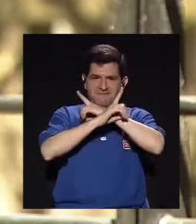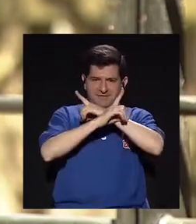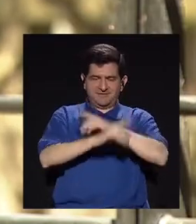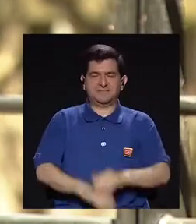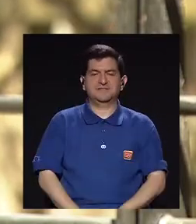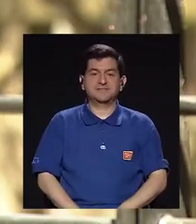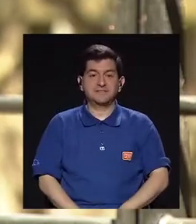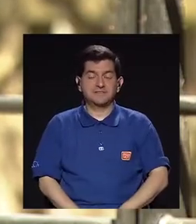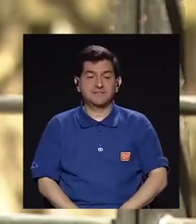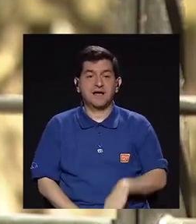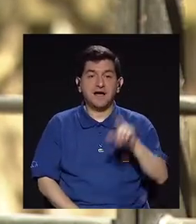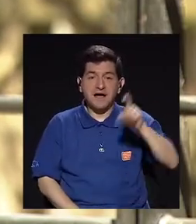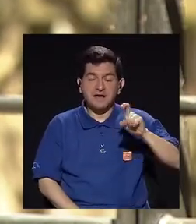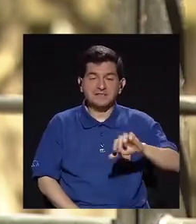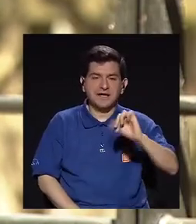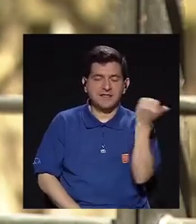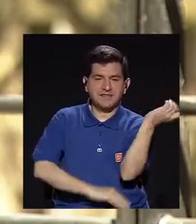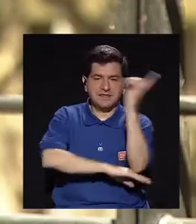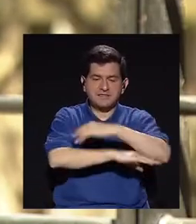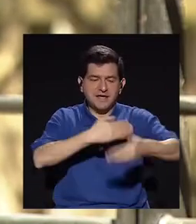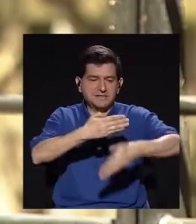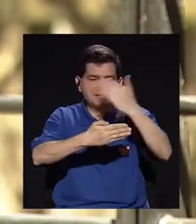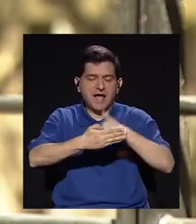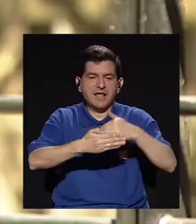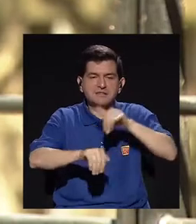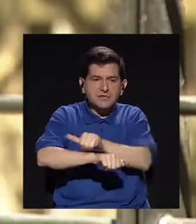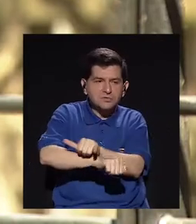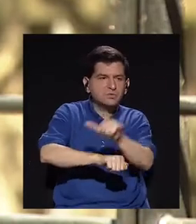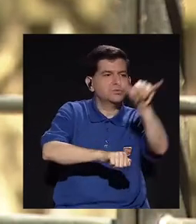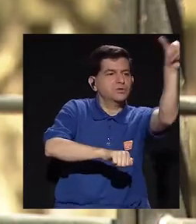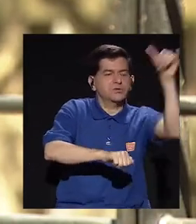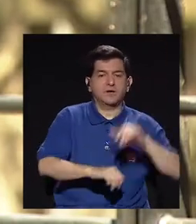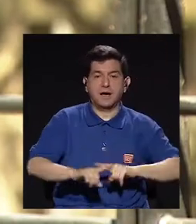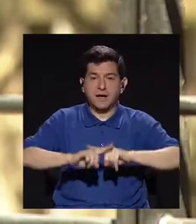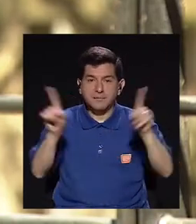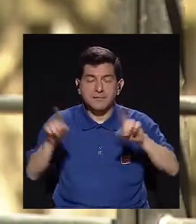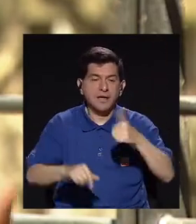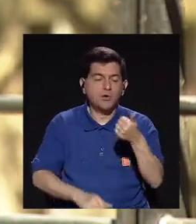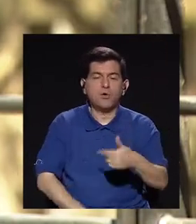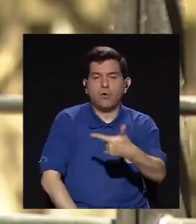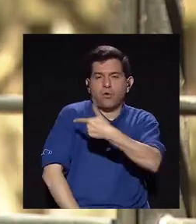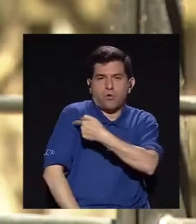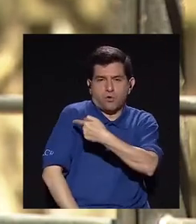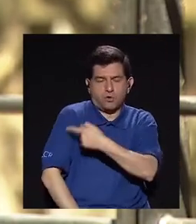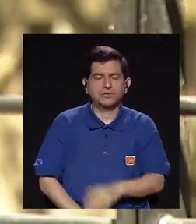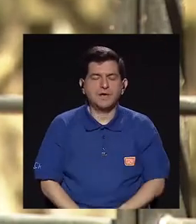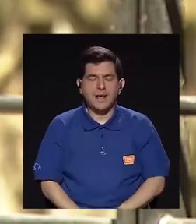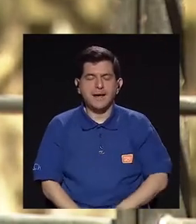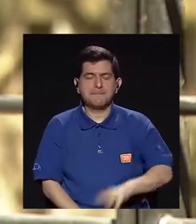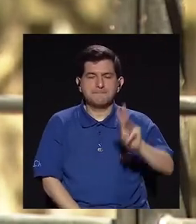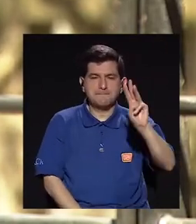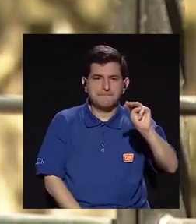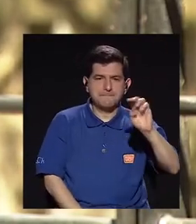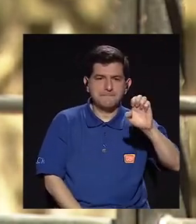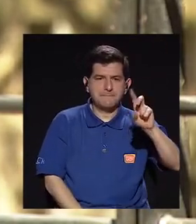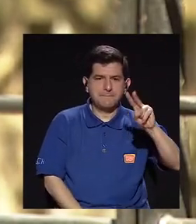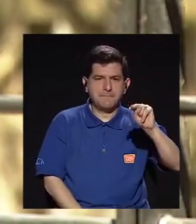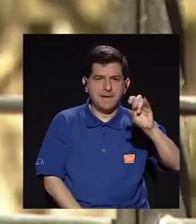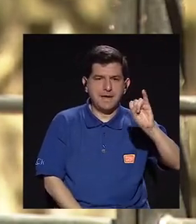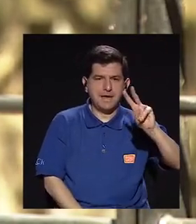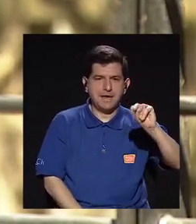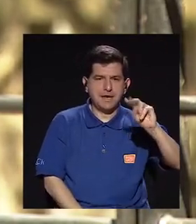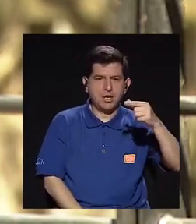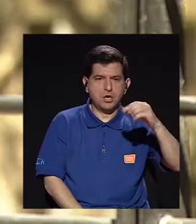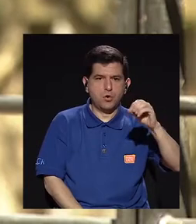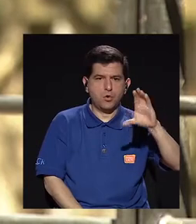defensas. Por eso es que se tiene que vacunar 10 días antes de los viajes. Uh-huh. Pero hay otras vacunas como el meningococo,